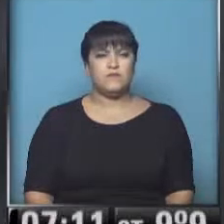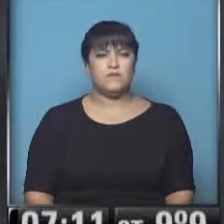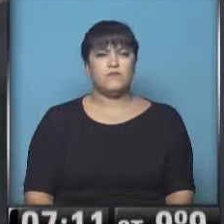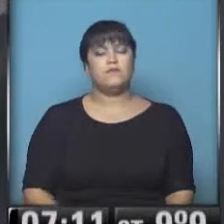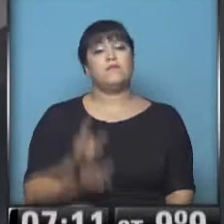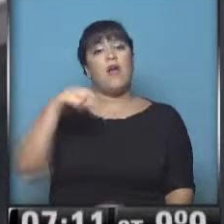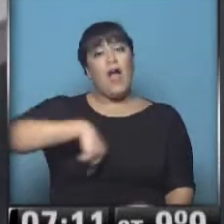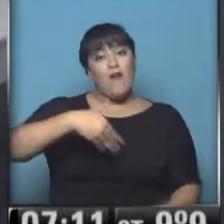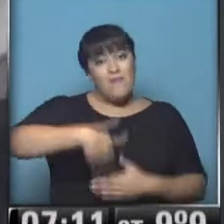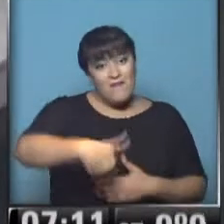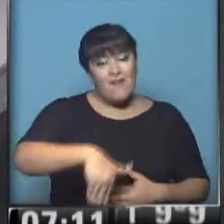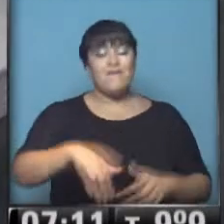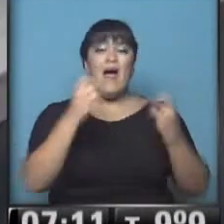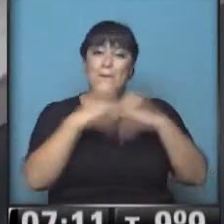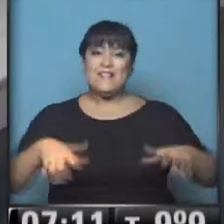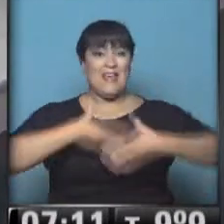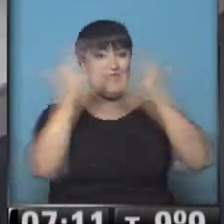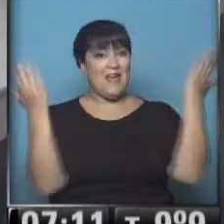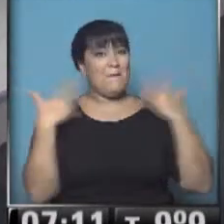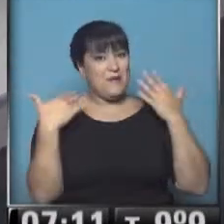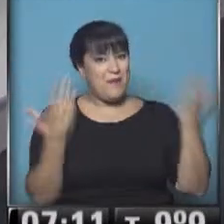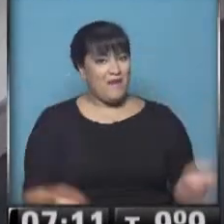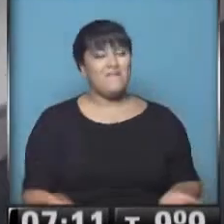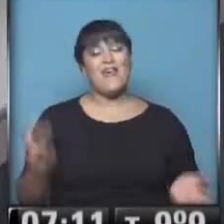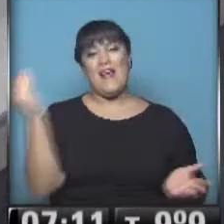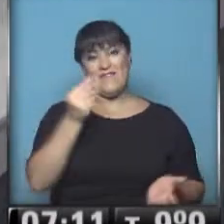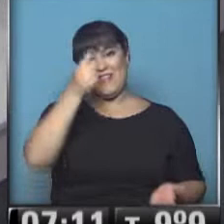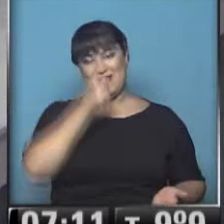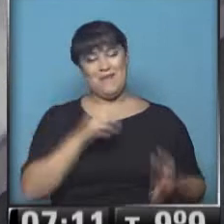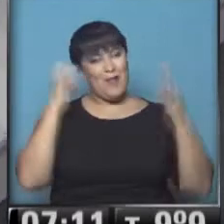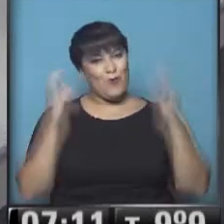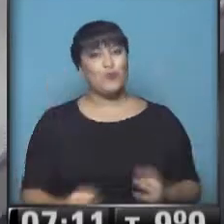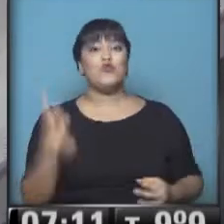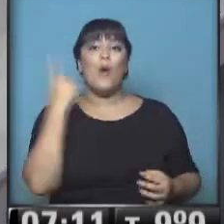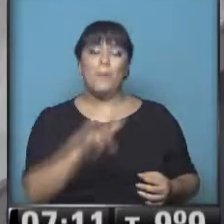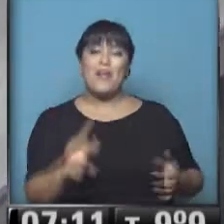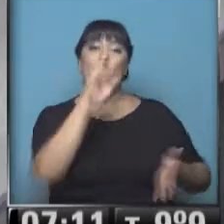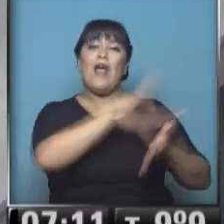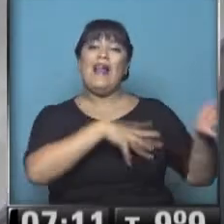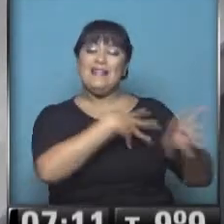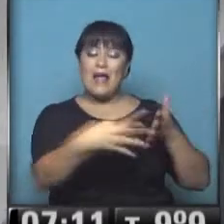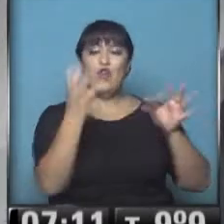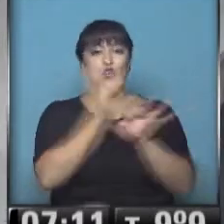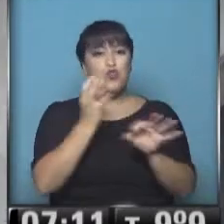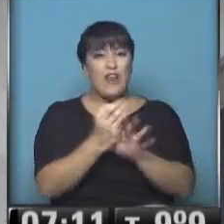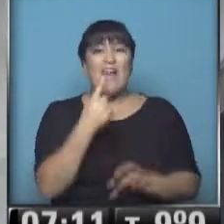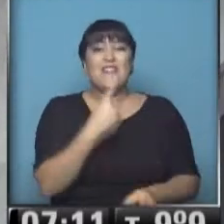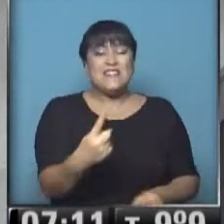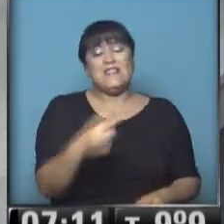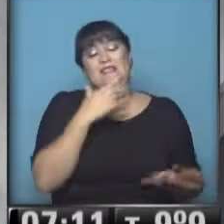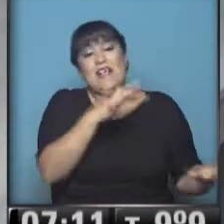Bueno, se nos viene el día de la primavera. Si viene fin de semana, el calendario escolar establecía que en Buenos Aires este viernes no iba a haber